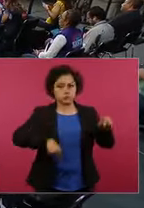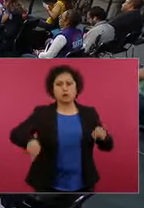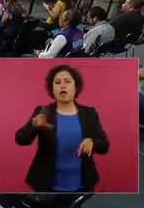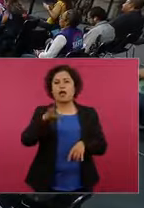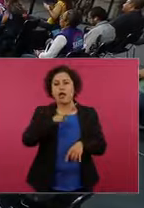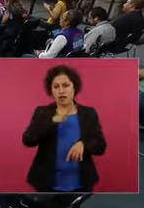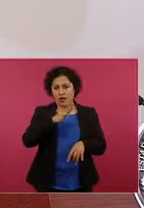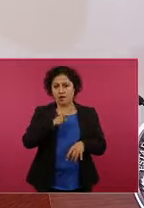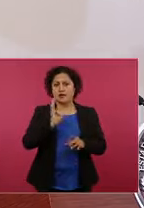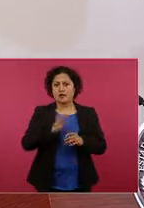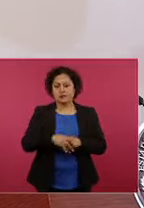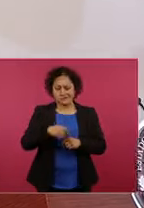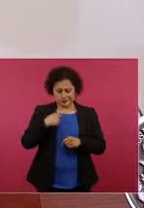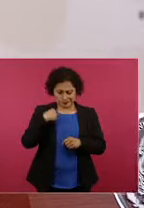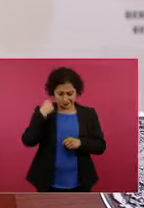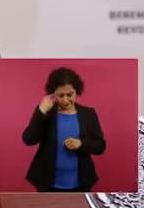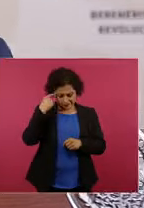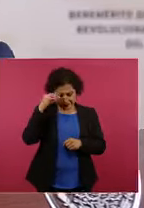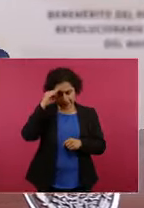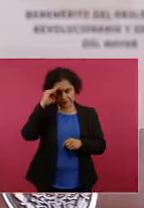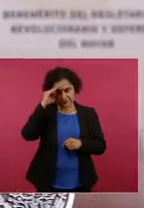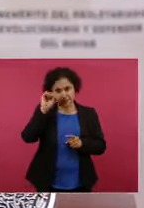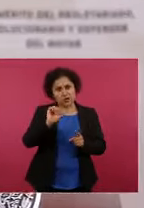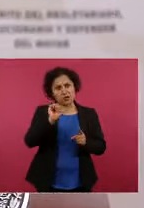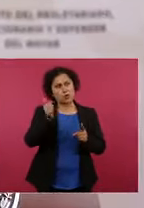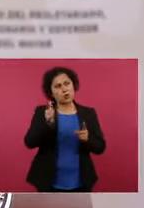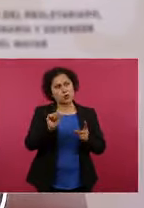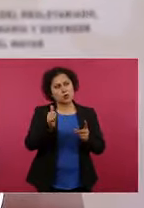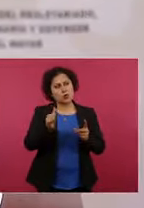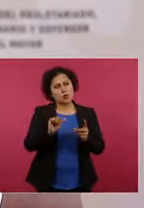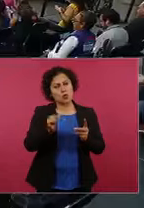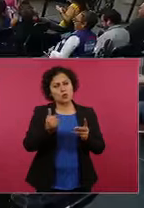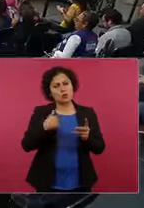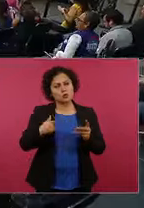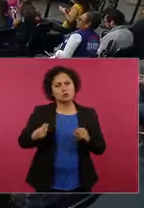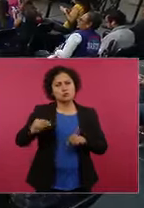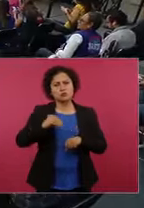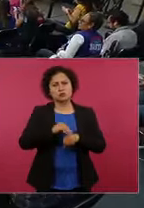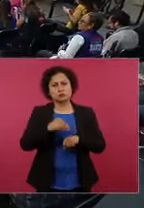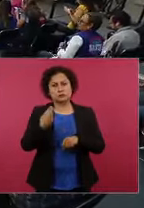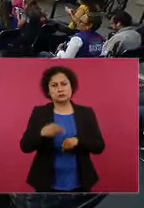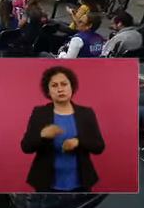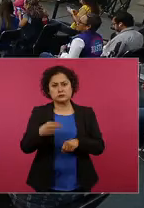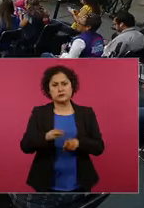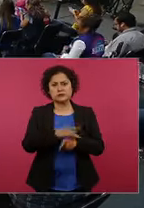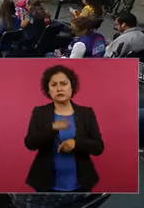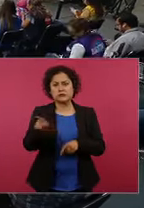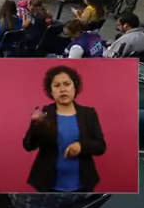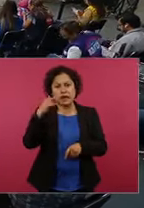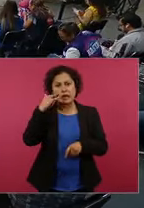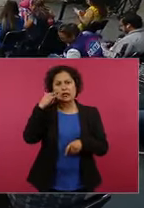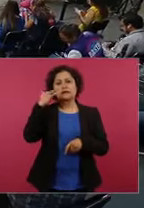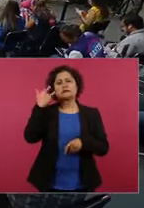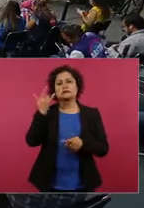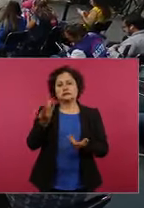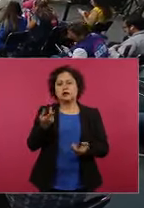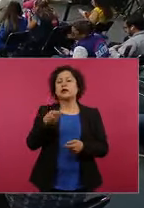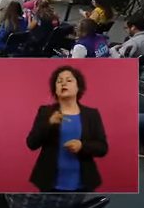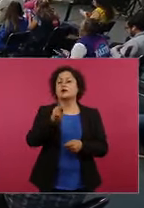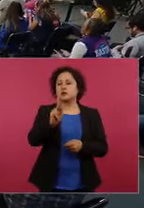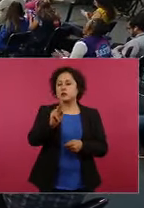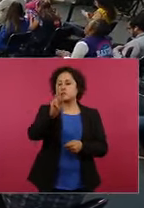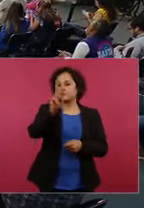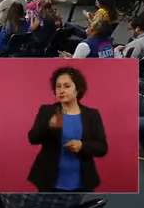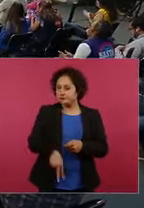Estoy tratando de acordarme de otros para que no se me vayan a sentir, pero bueno, fueron varios en